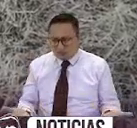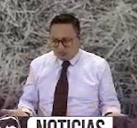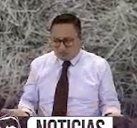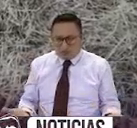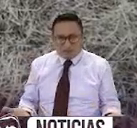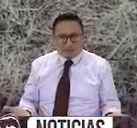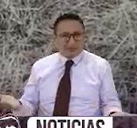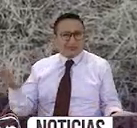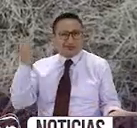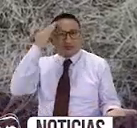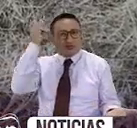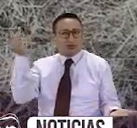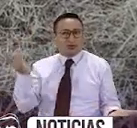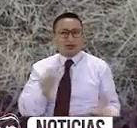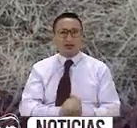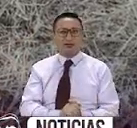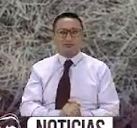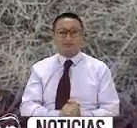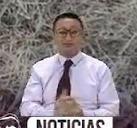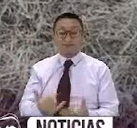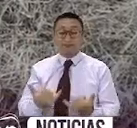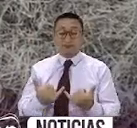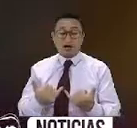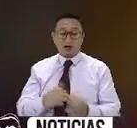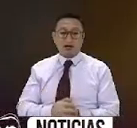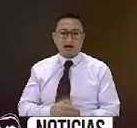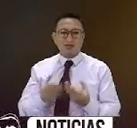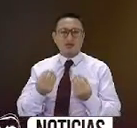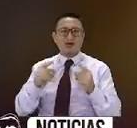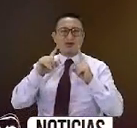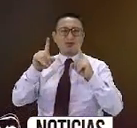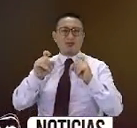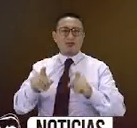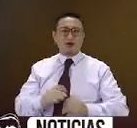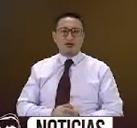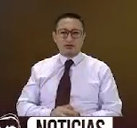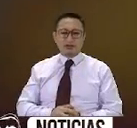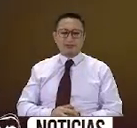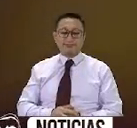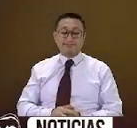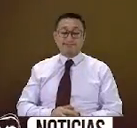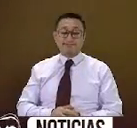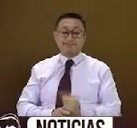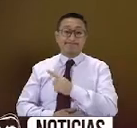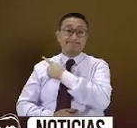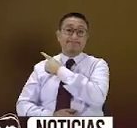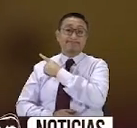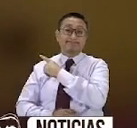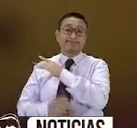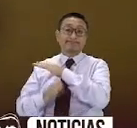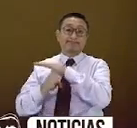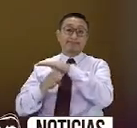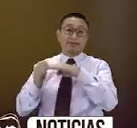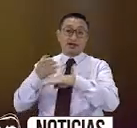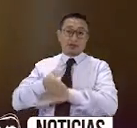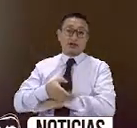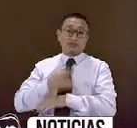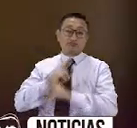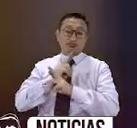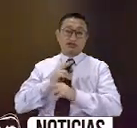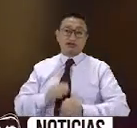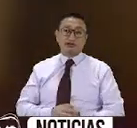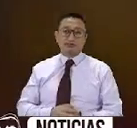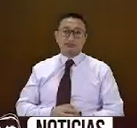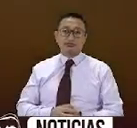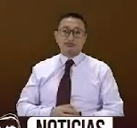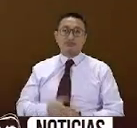madre. Quedan una serie de interrogantes que solo él las sabrá contestar. Nadie sabe cómo fue el